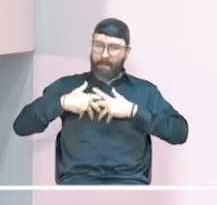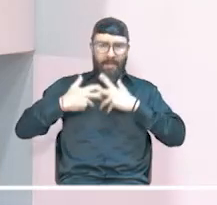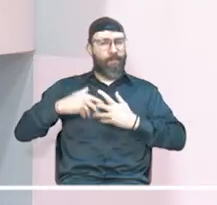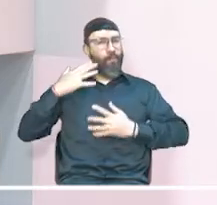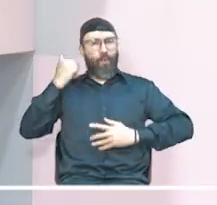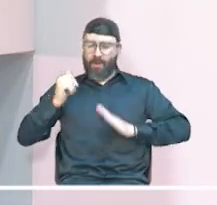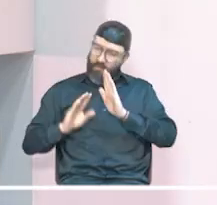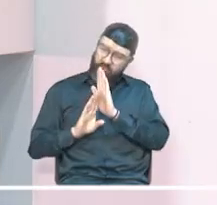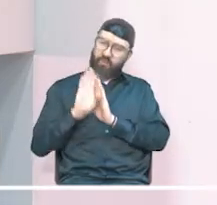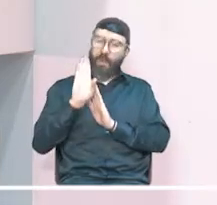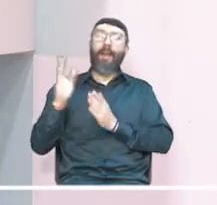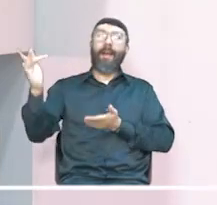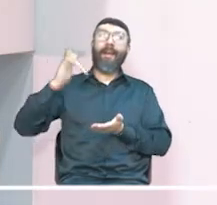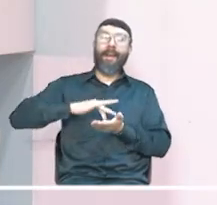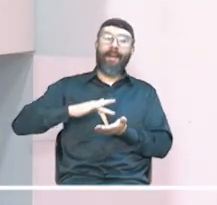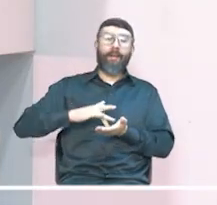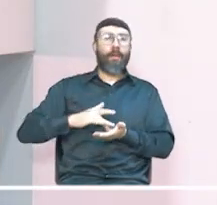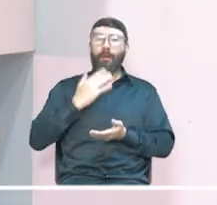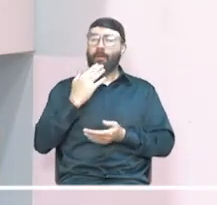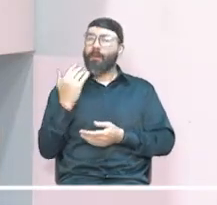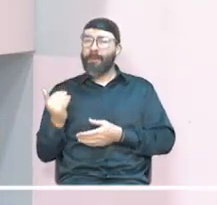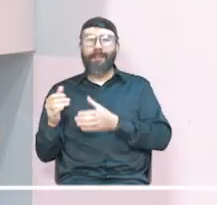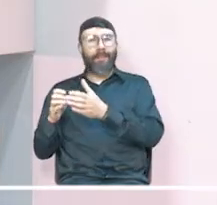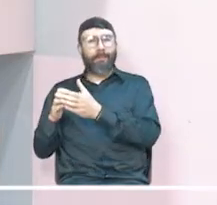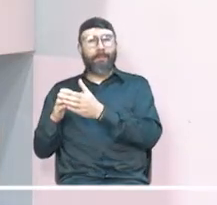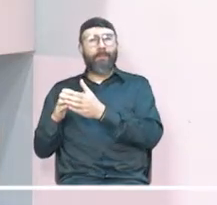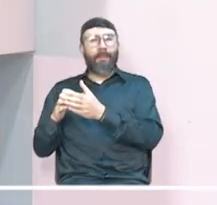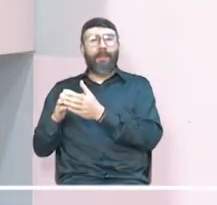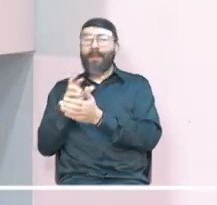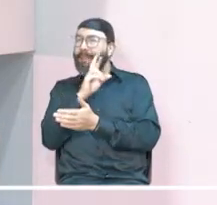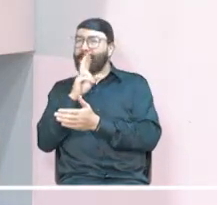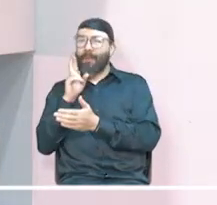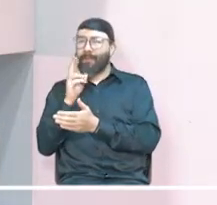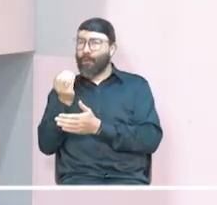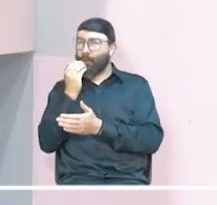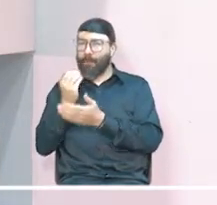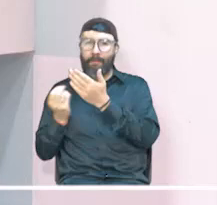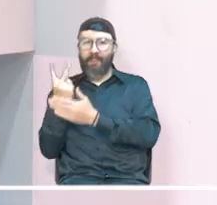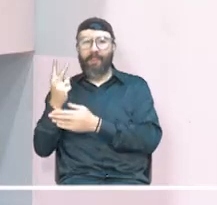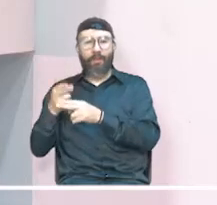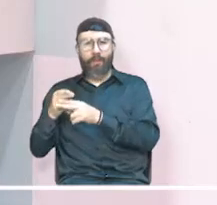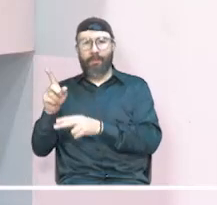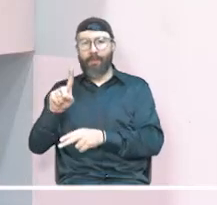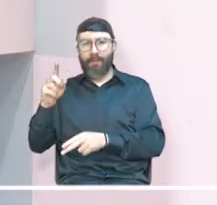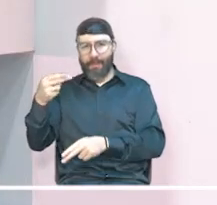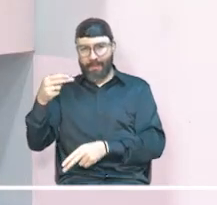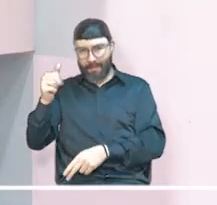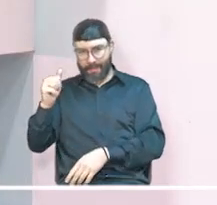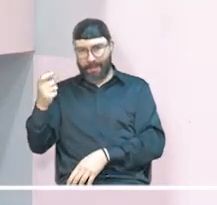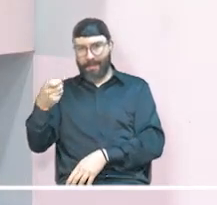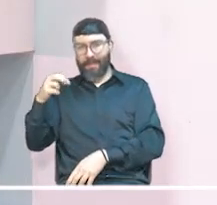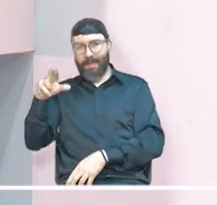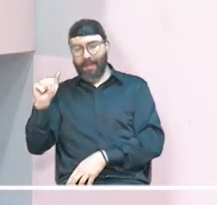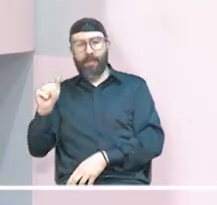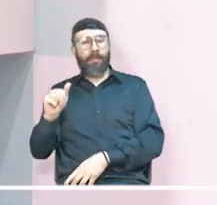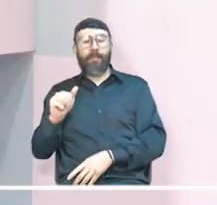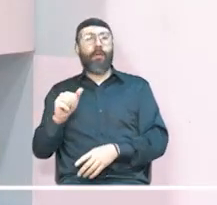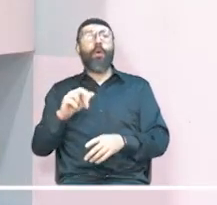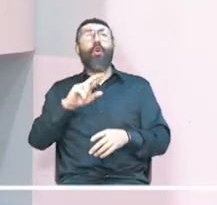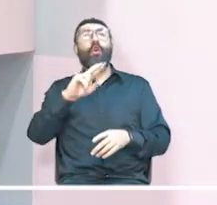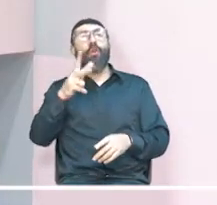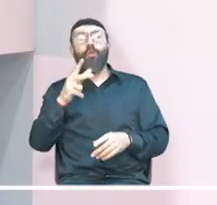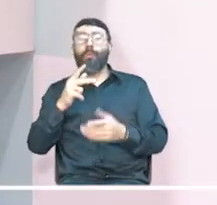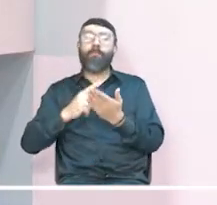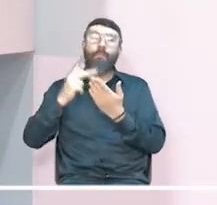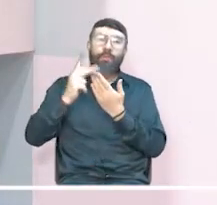va a participar también Chagra, que es el restaurante de comida vegetariana, vamos a tener algunos productos de Positive, está también Sabasana, que es un nuevo